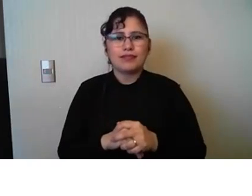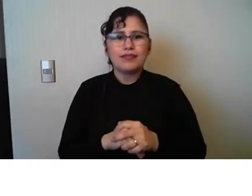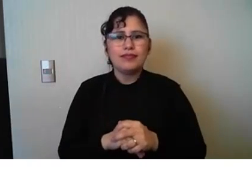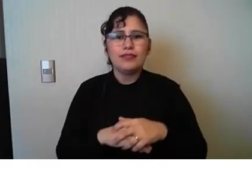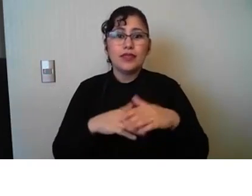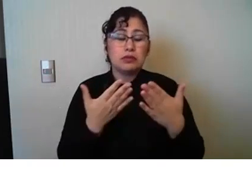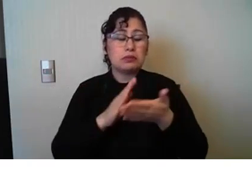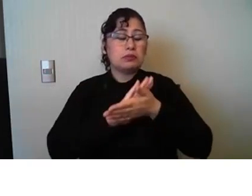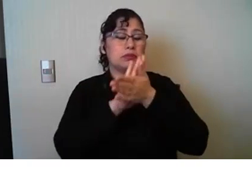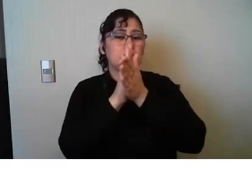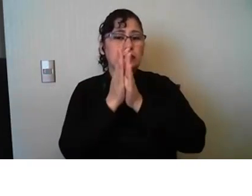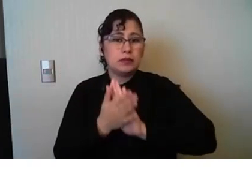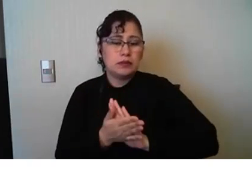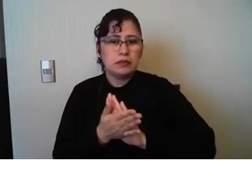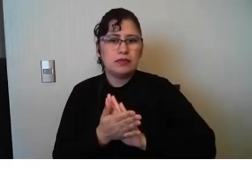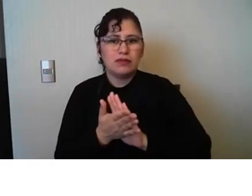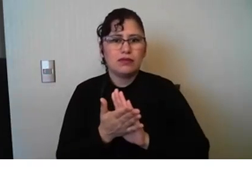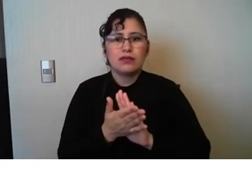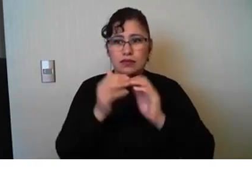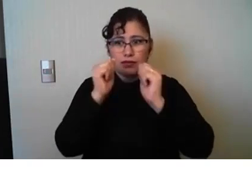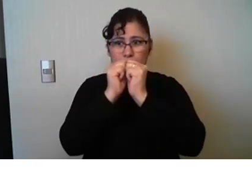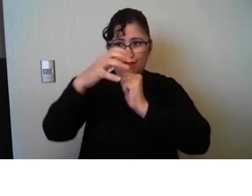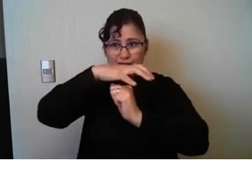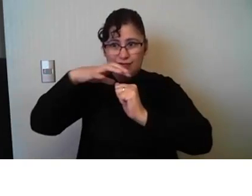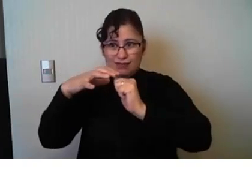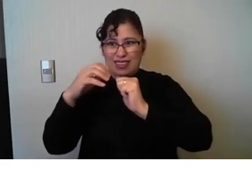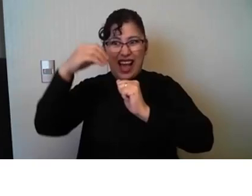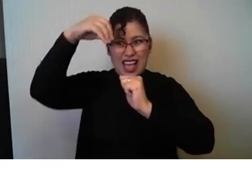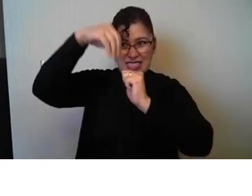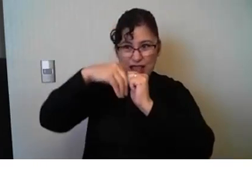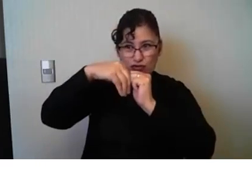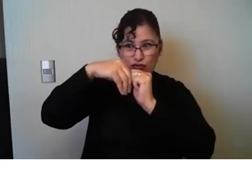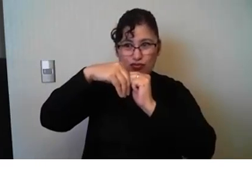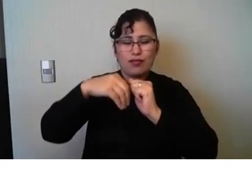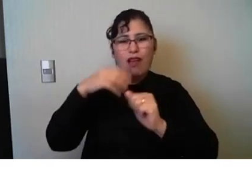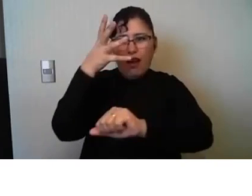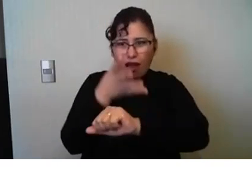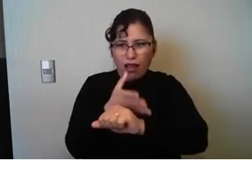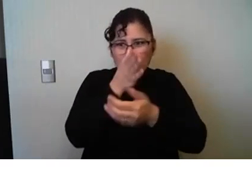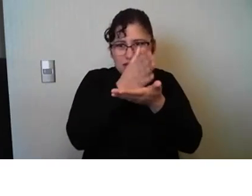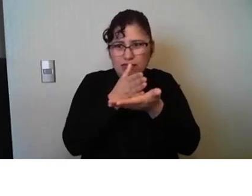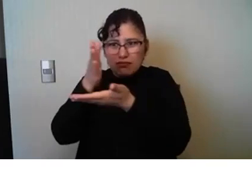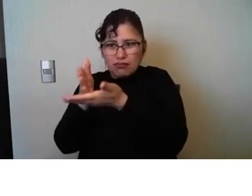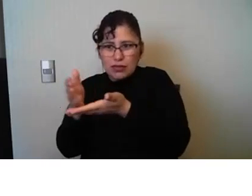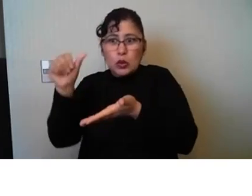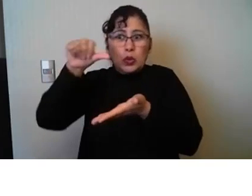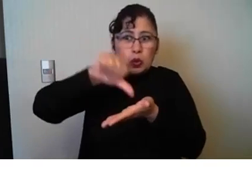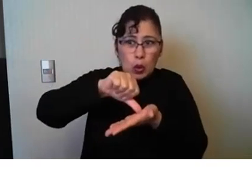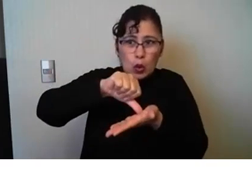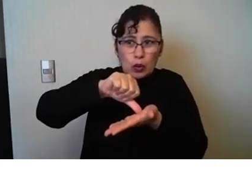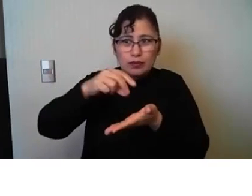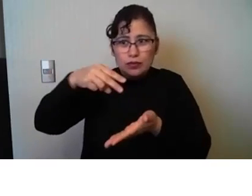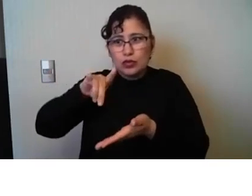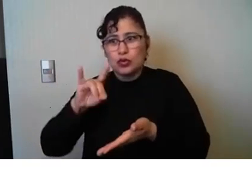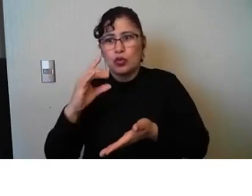Dentro de los hemisferios cerebrales hay estructuras que son núcleos, que